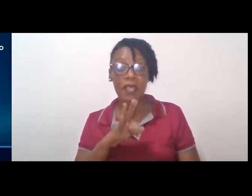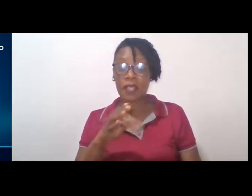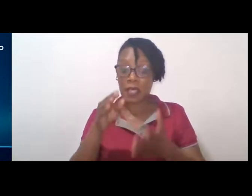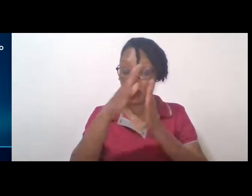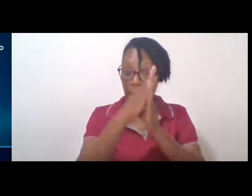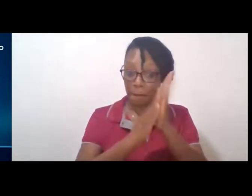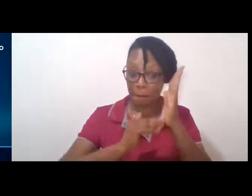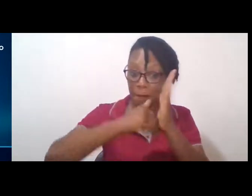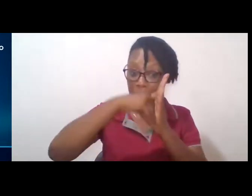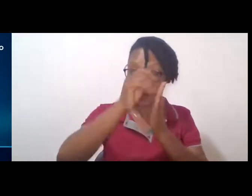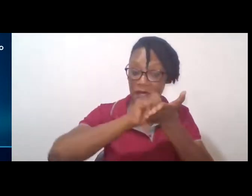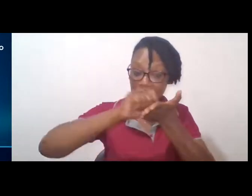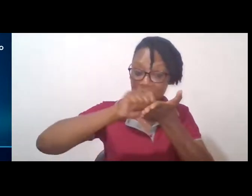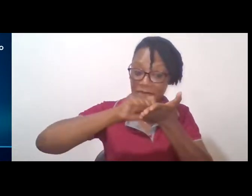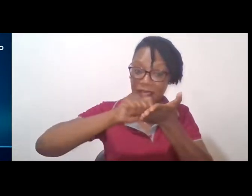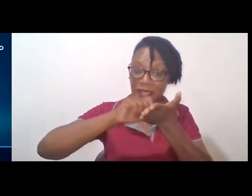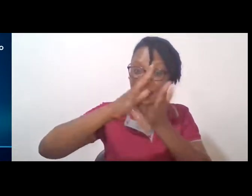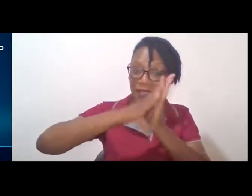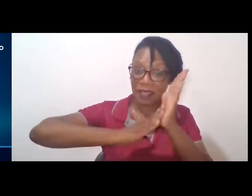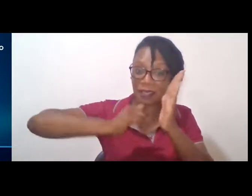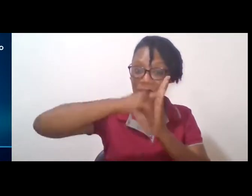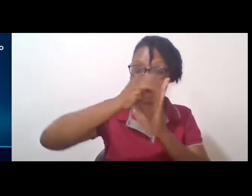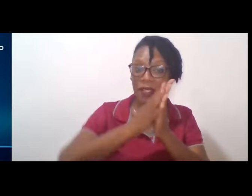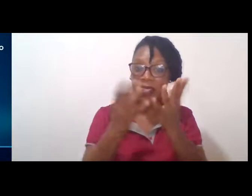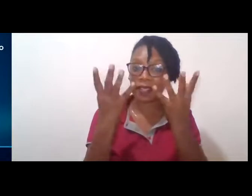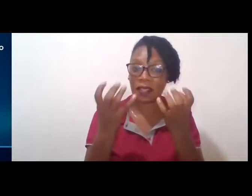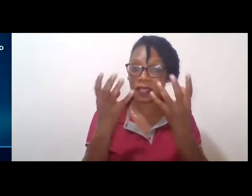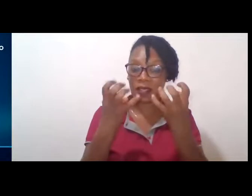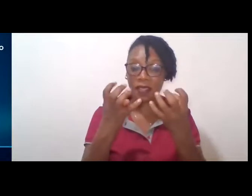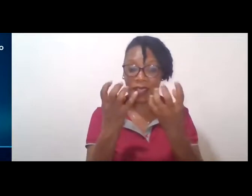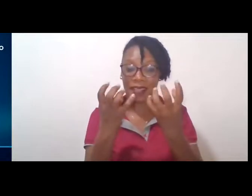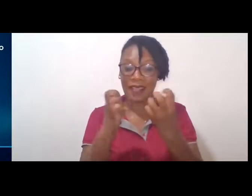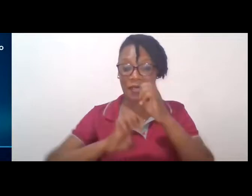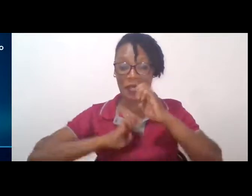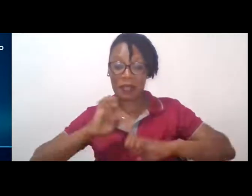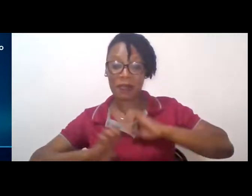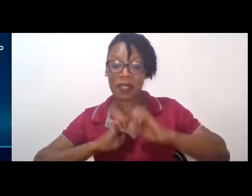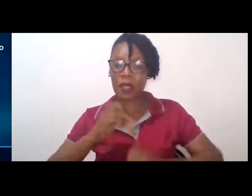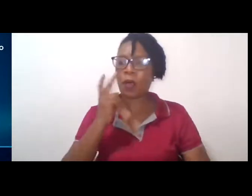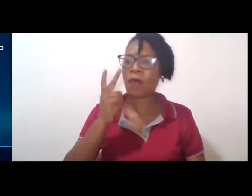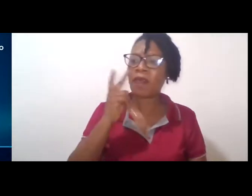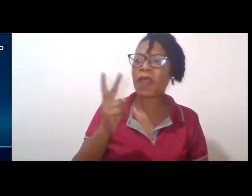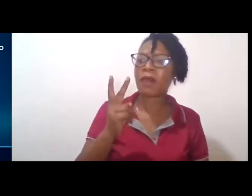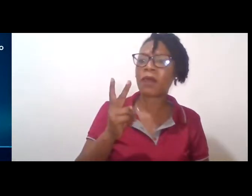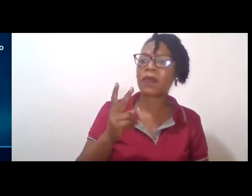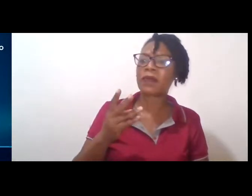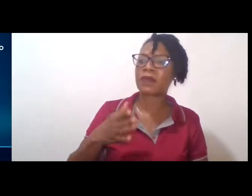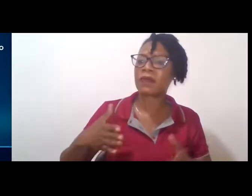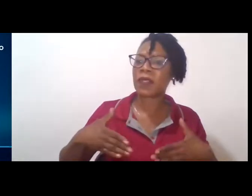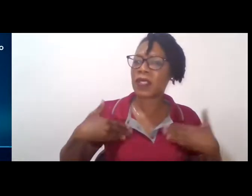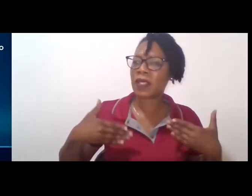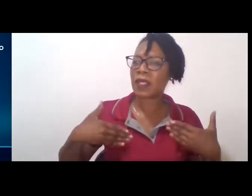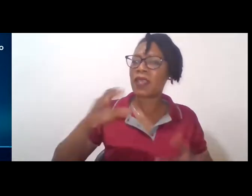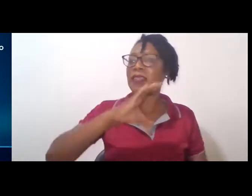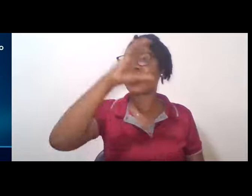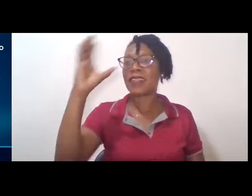emociones, ¿verdad? ¿Cómo vemos la tranquilidad celeste, ¿verdad? ¿Cómo vemos la alegría amarillo? ¿Cómo vemos